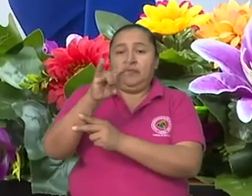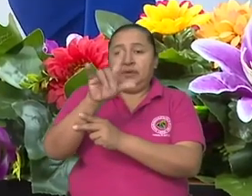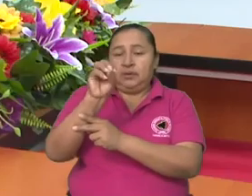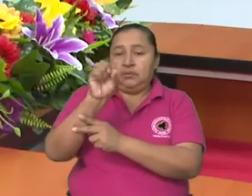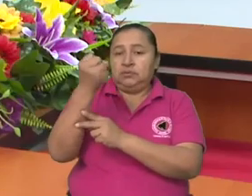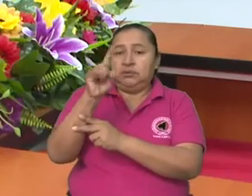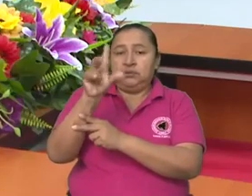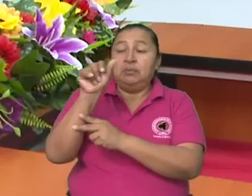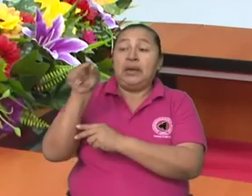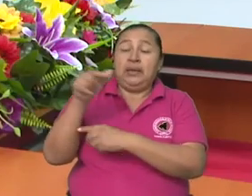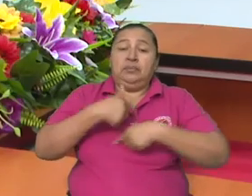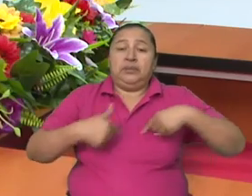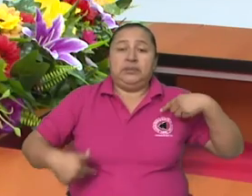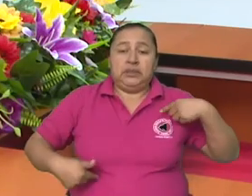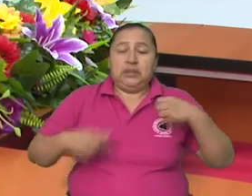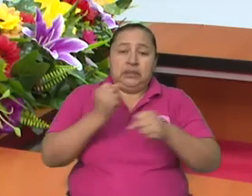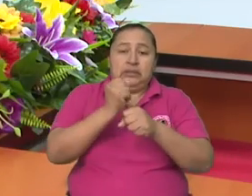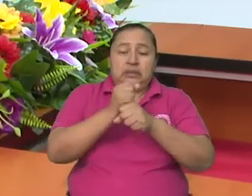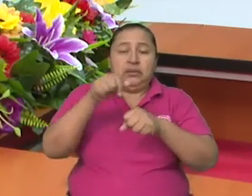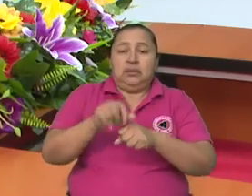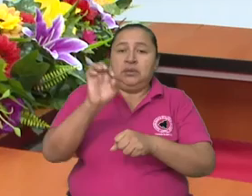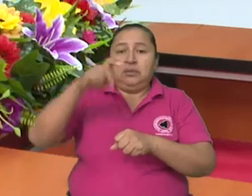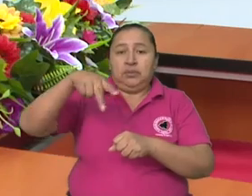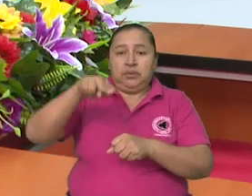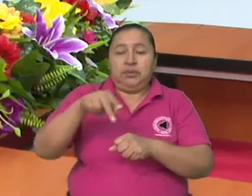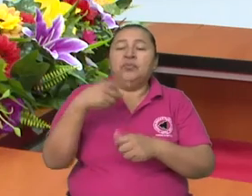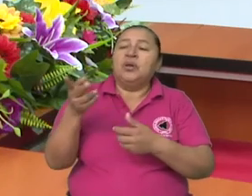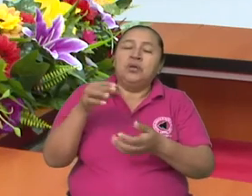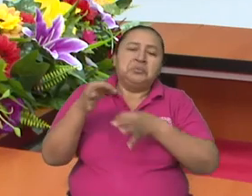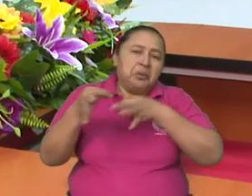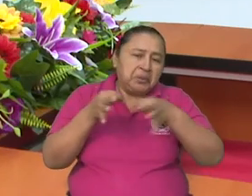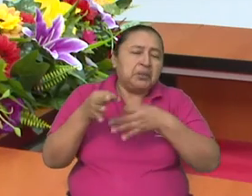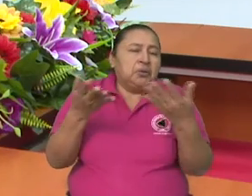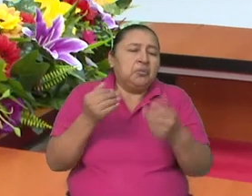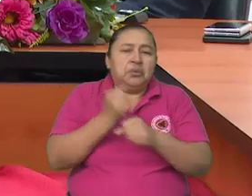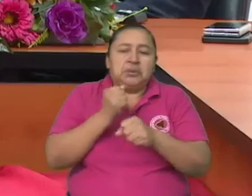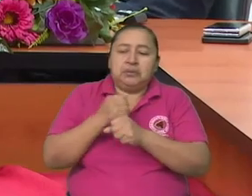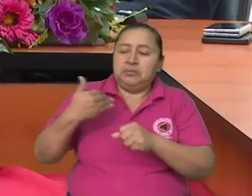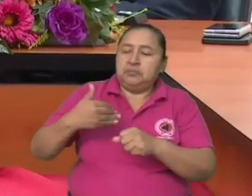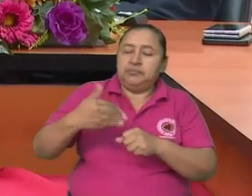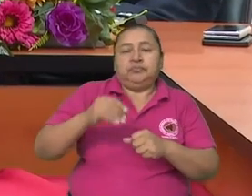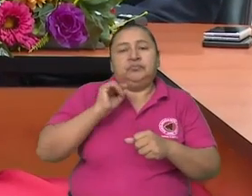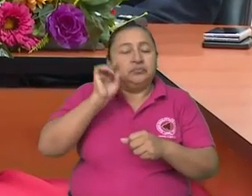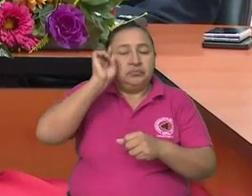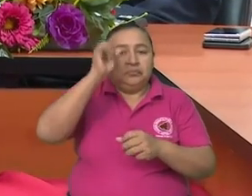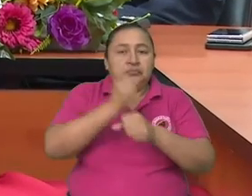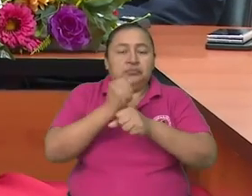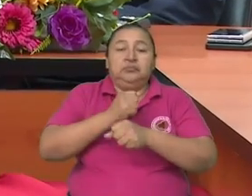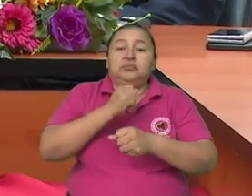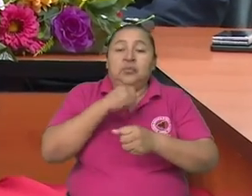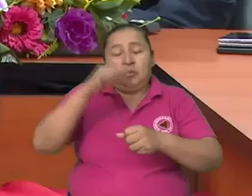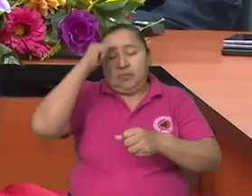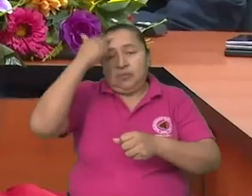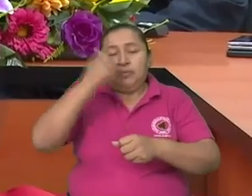de la empresa portuaria nacional. Con él entendemos lo que implica en torno al trabajo desarrollado por el Gobierno de Reconciliación y Unidad